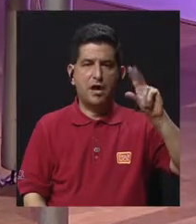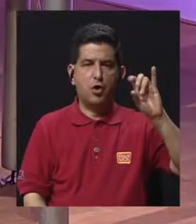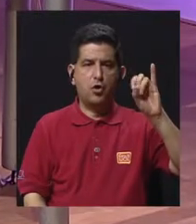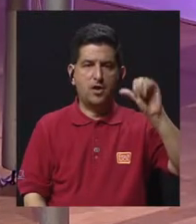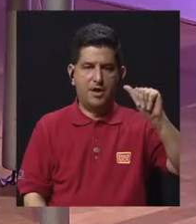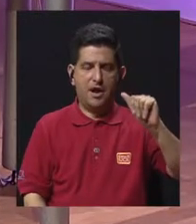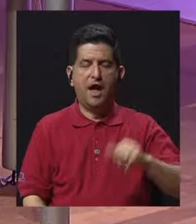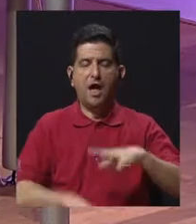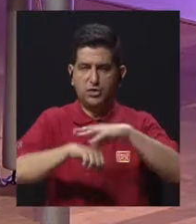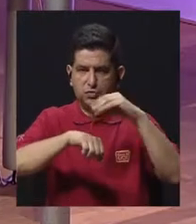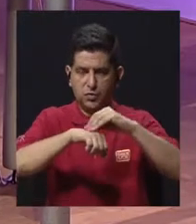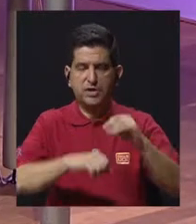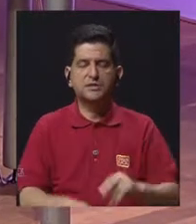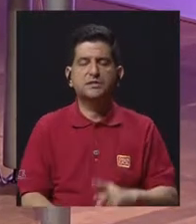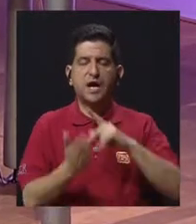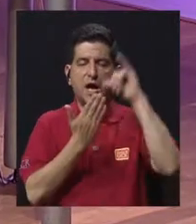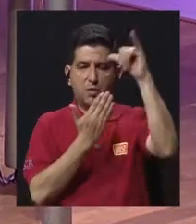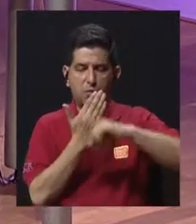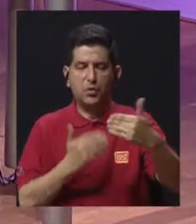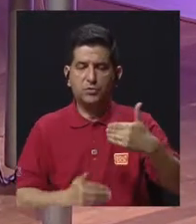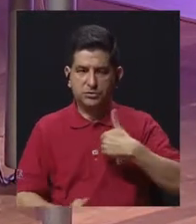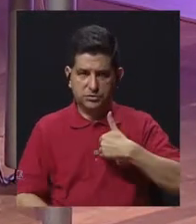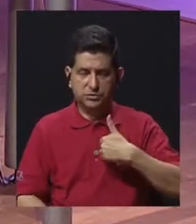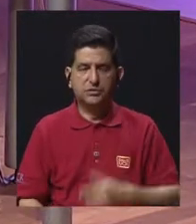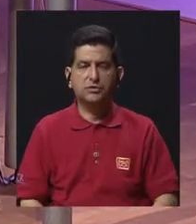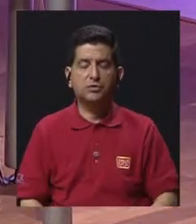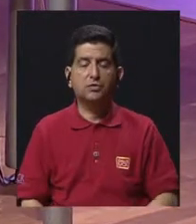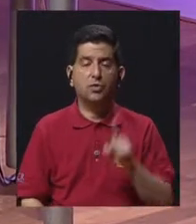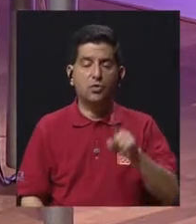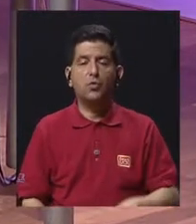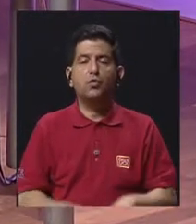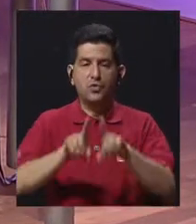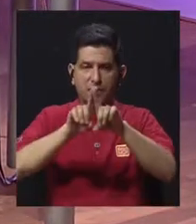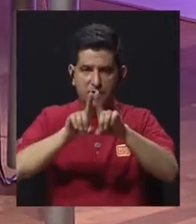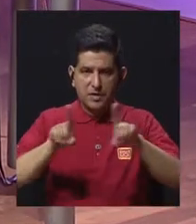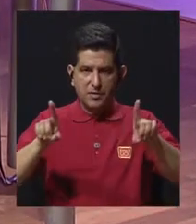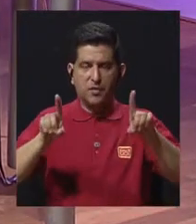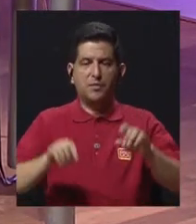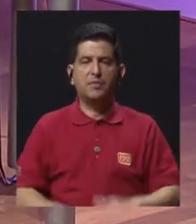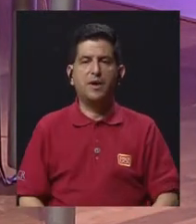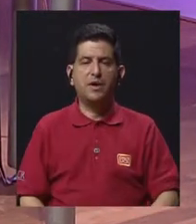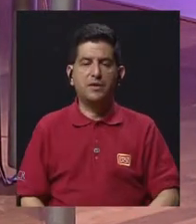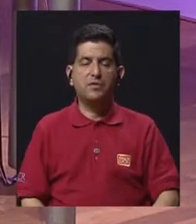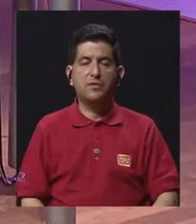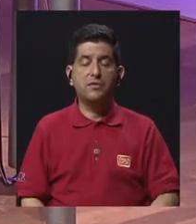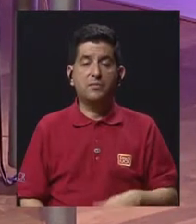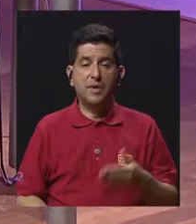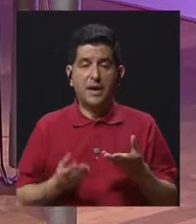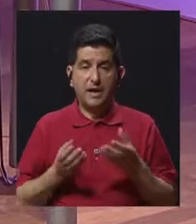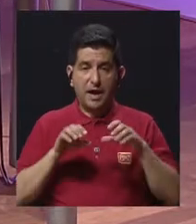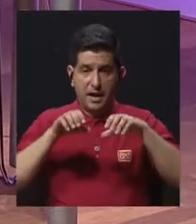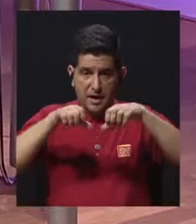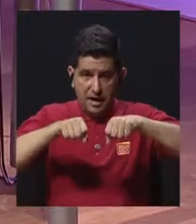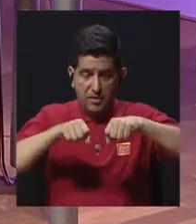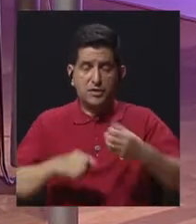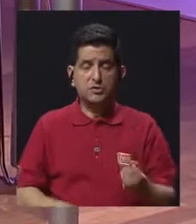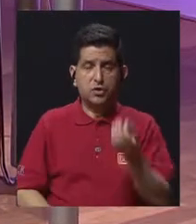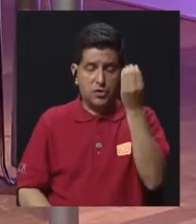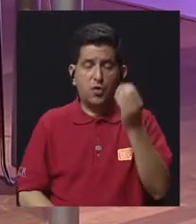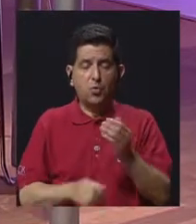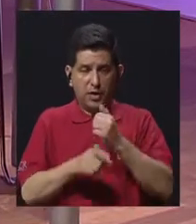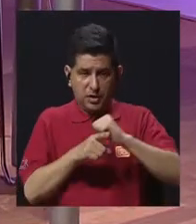tenemos un proyecto de un diplomado a otra promoción de jóvenes que se está